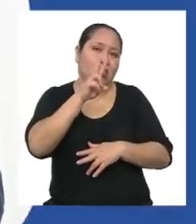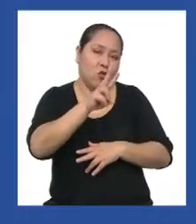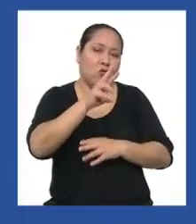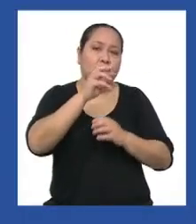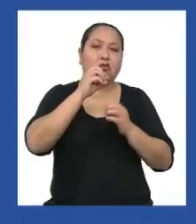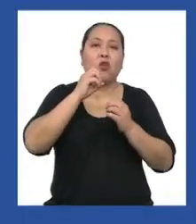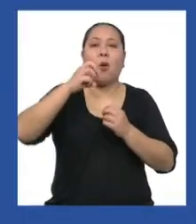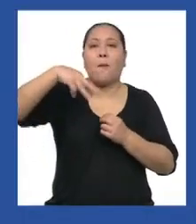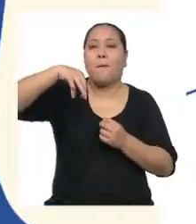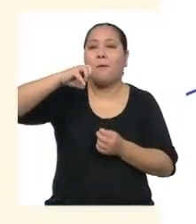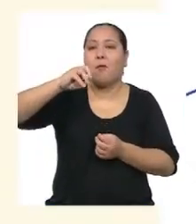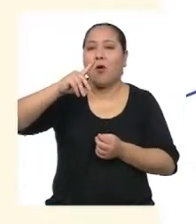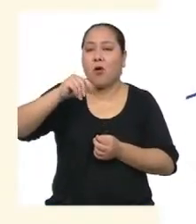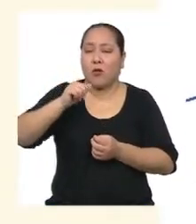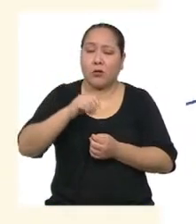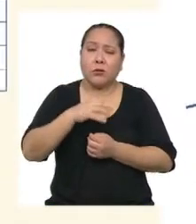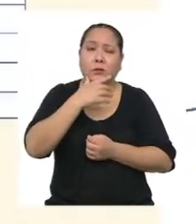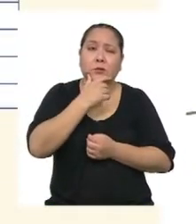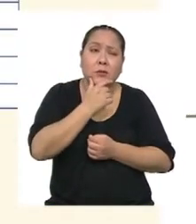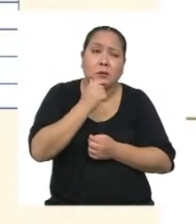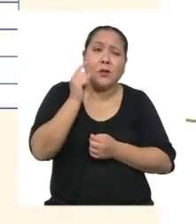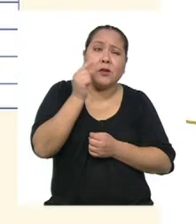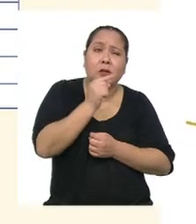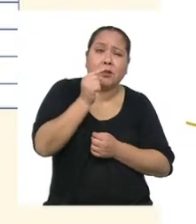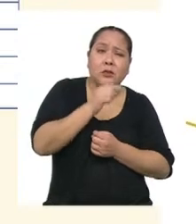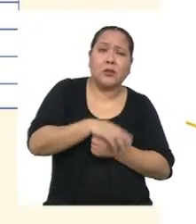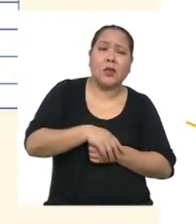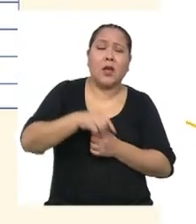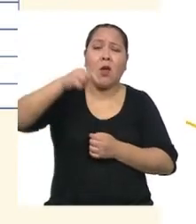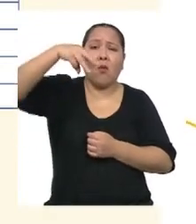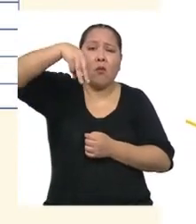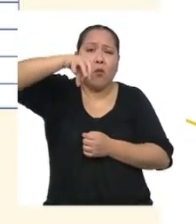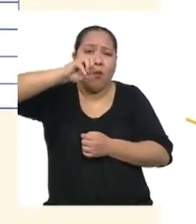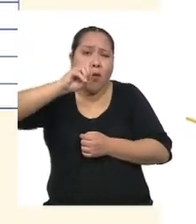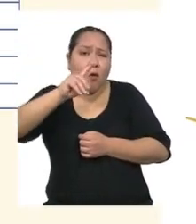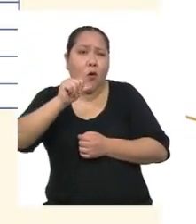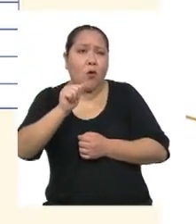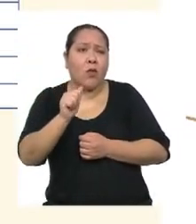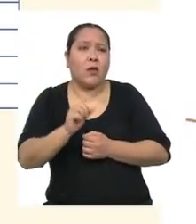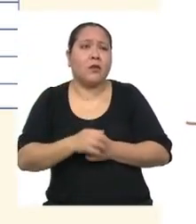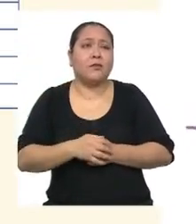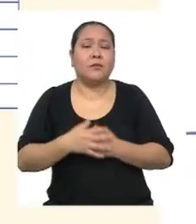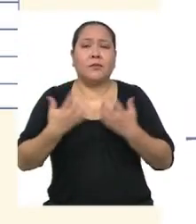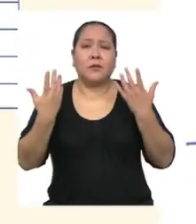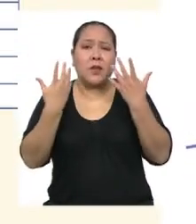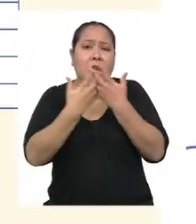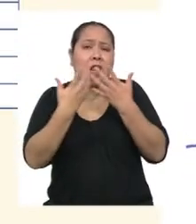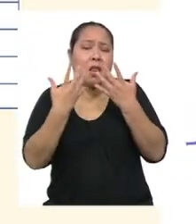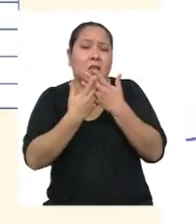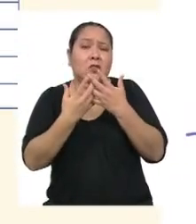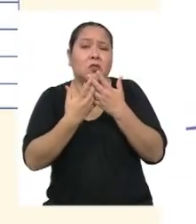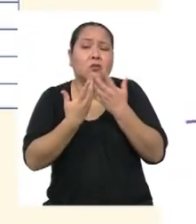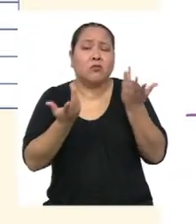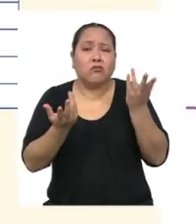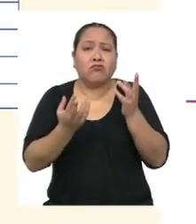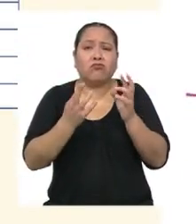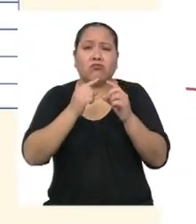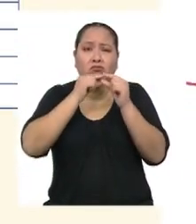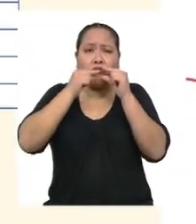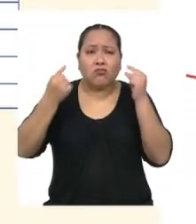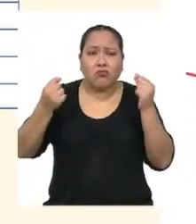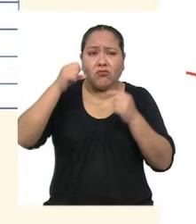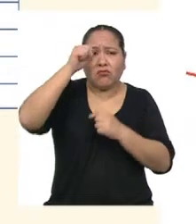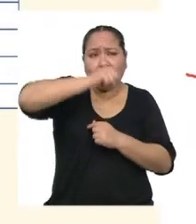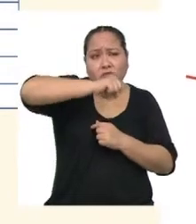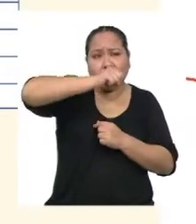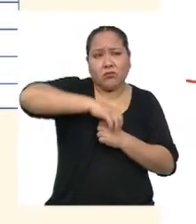modas. En este caso, la moda de la variable relación con el quechua será el sí,